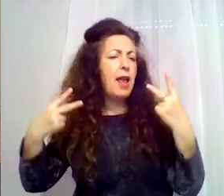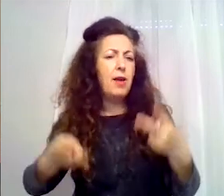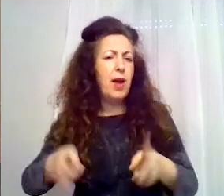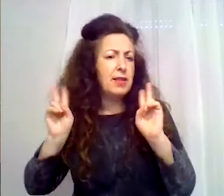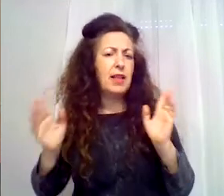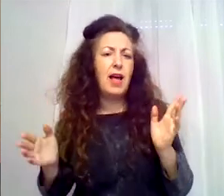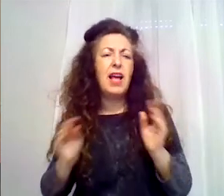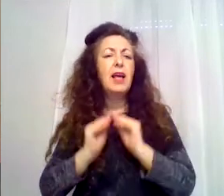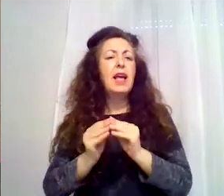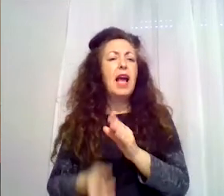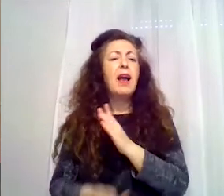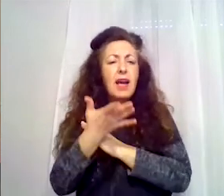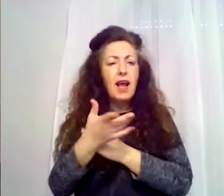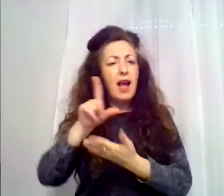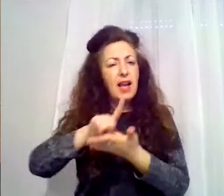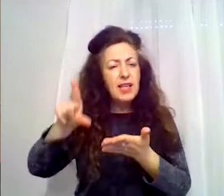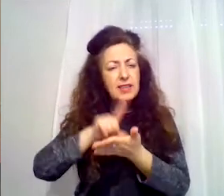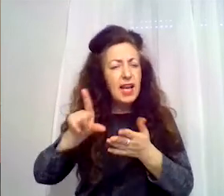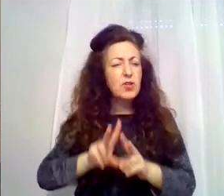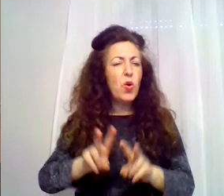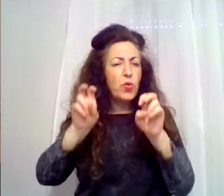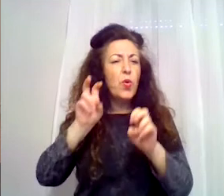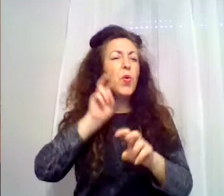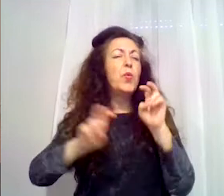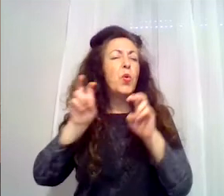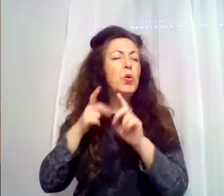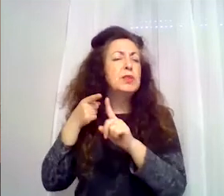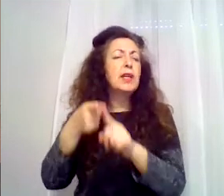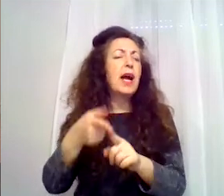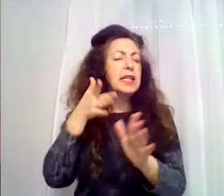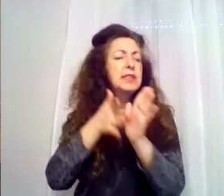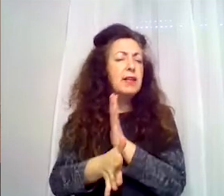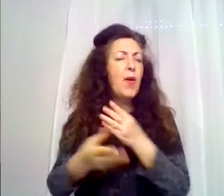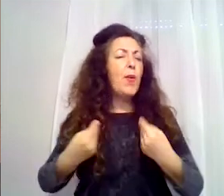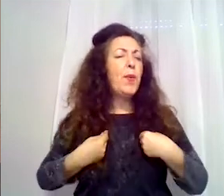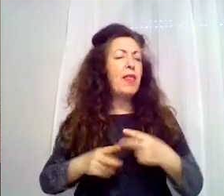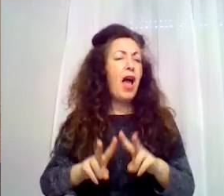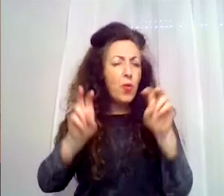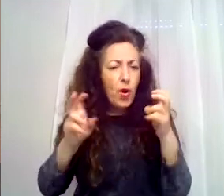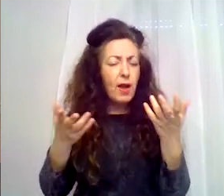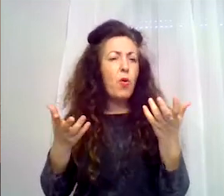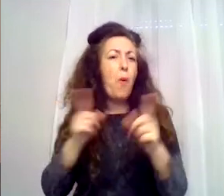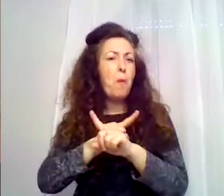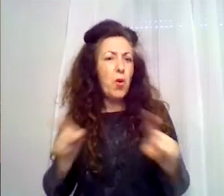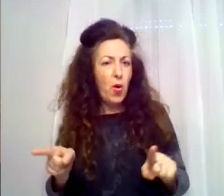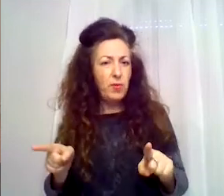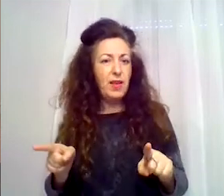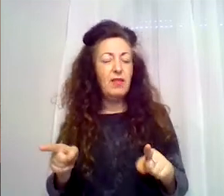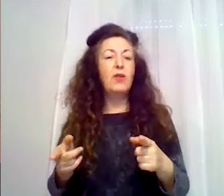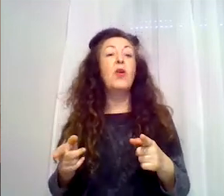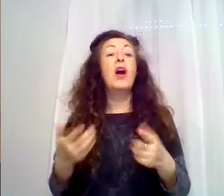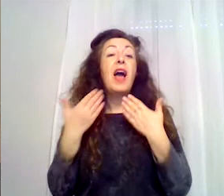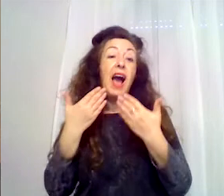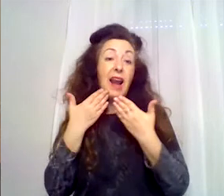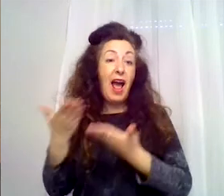masculina juvenil que la belleza femenina juvenil en ese caso. Y ahí, bueno, esos son datos no